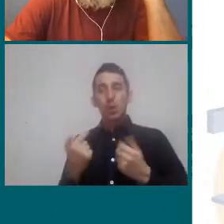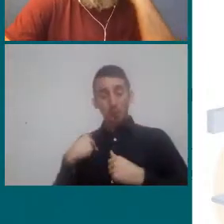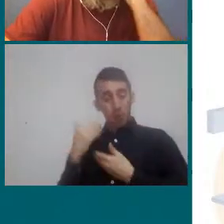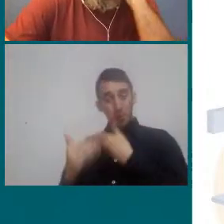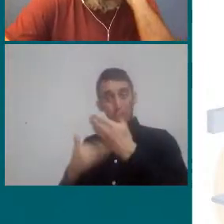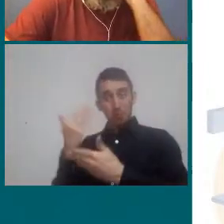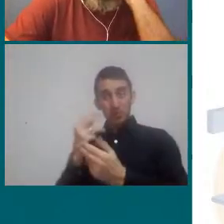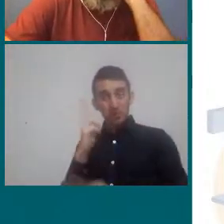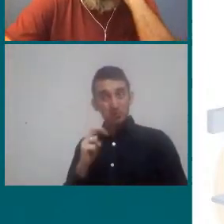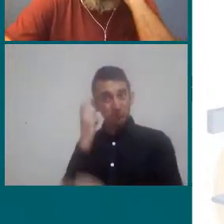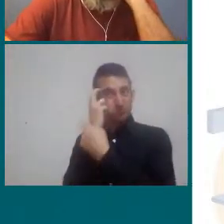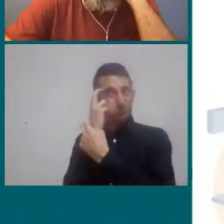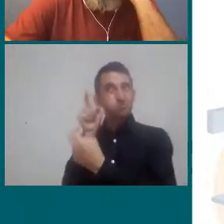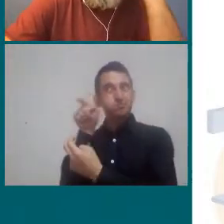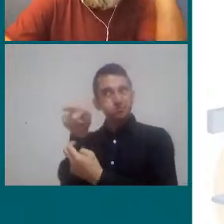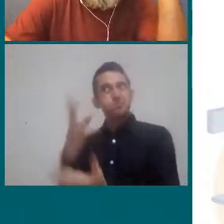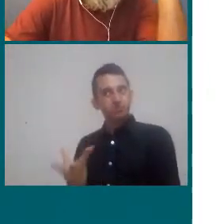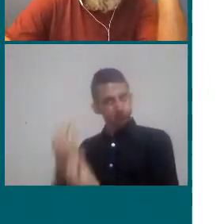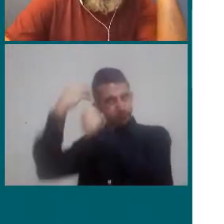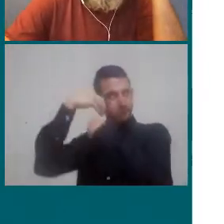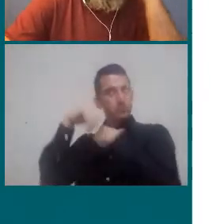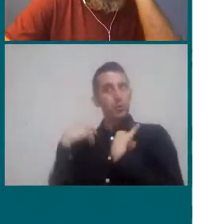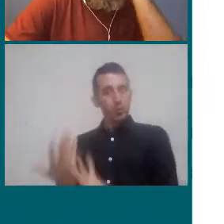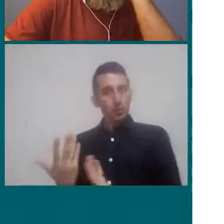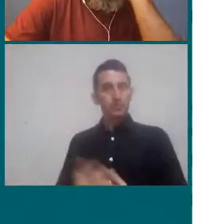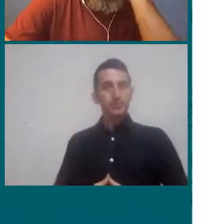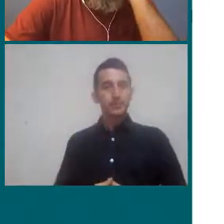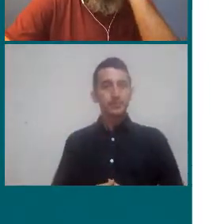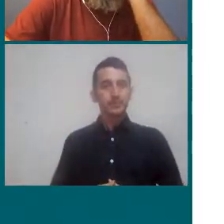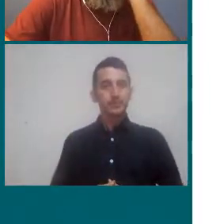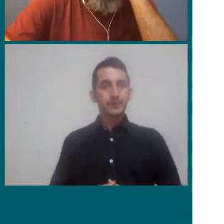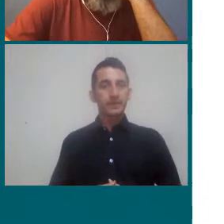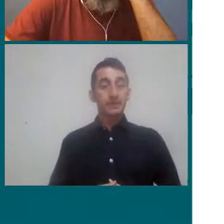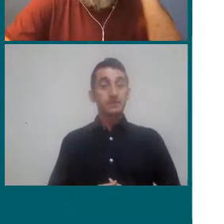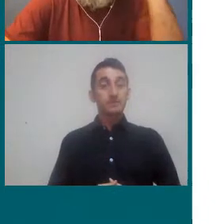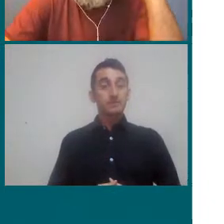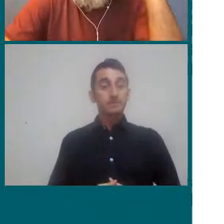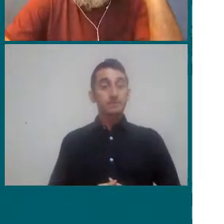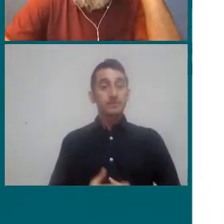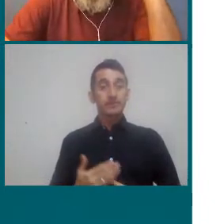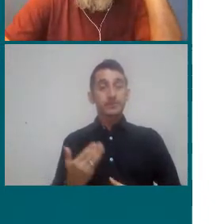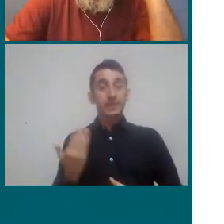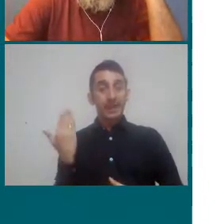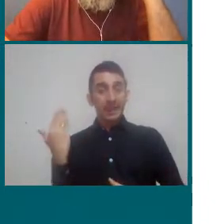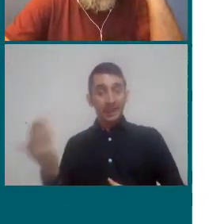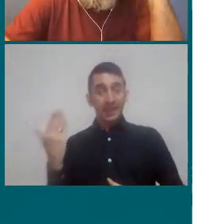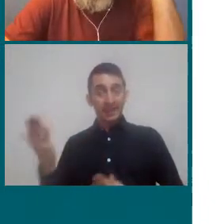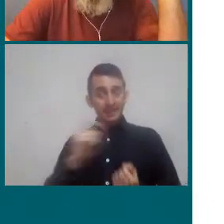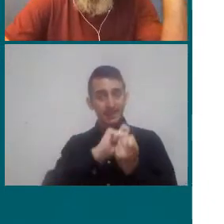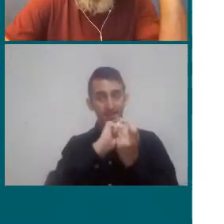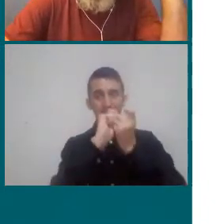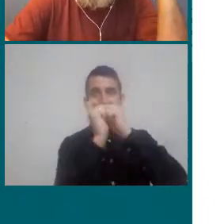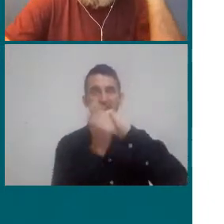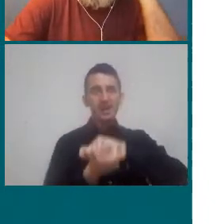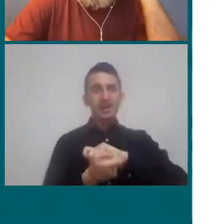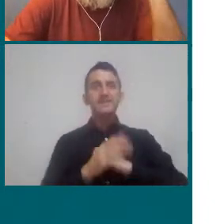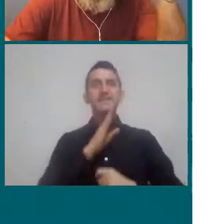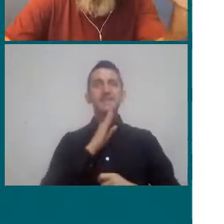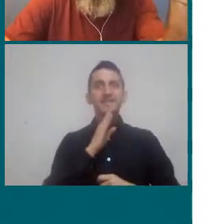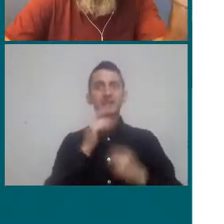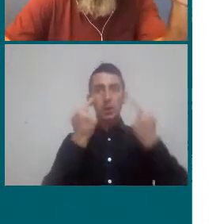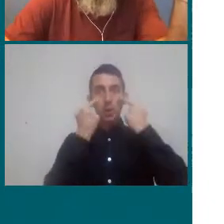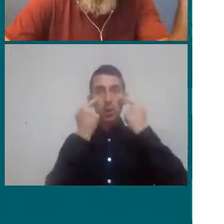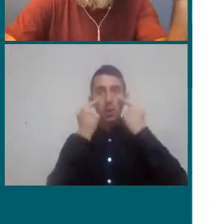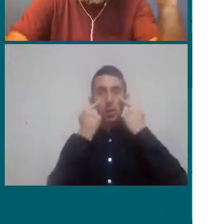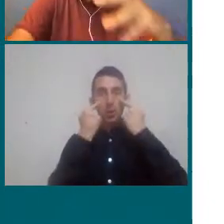procesos metacognitivos en mis alumnos? Y dije, ostras, pues es que igual este cambio lo tenía en los ojos, lo